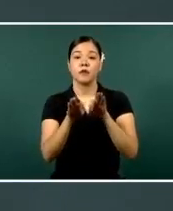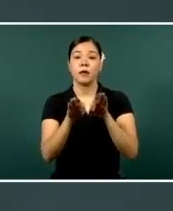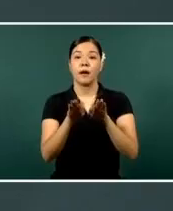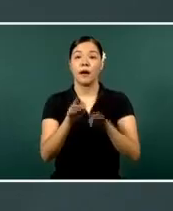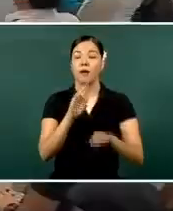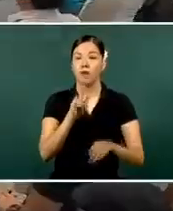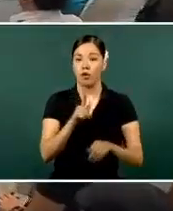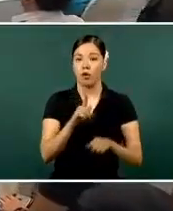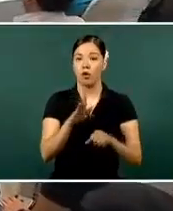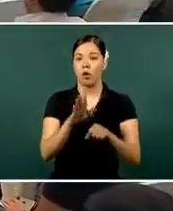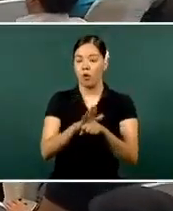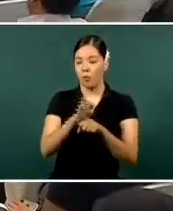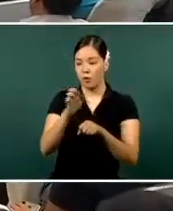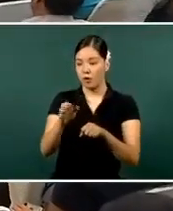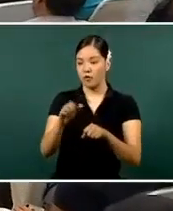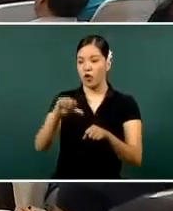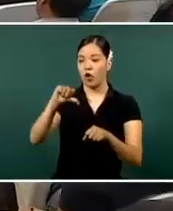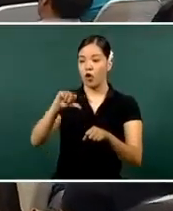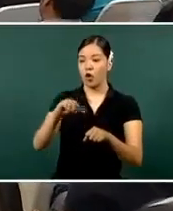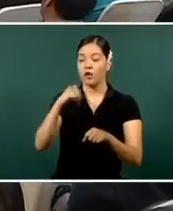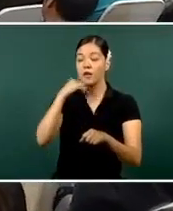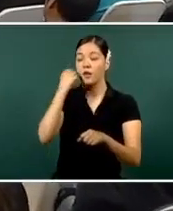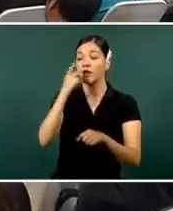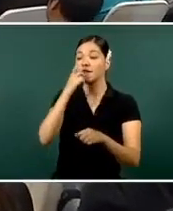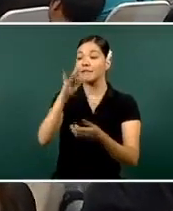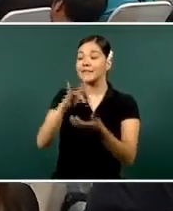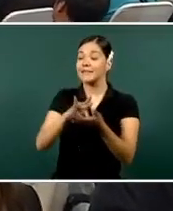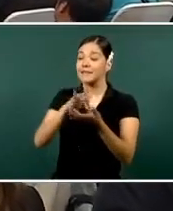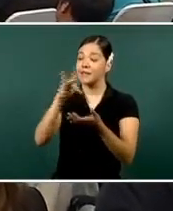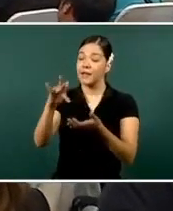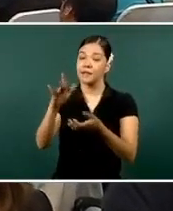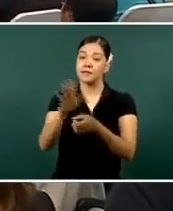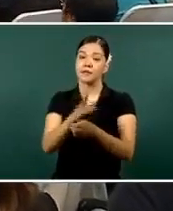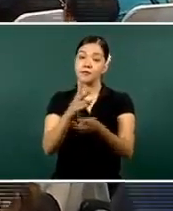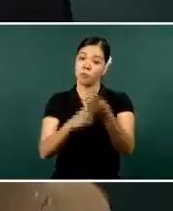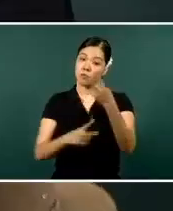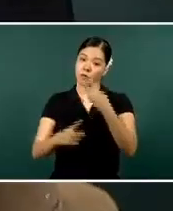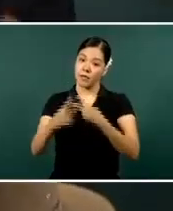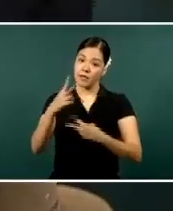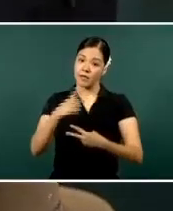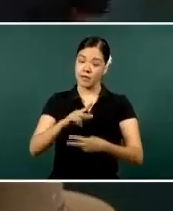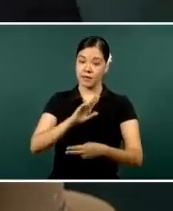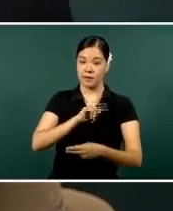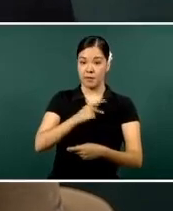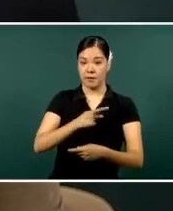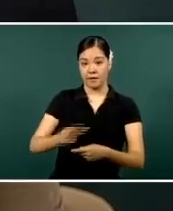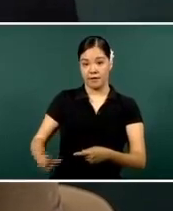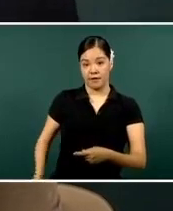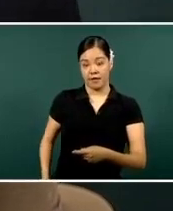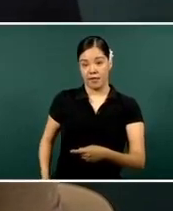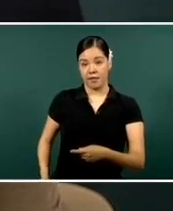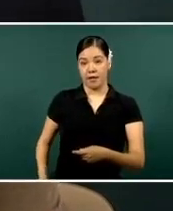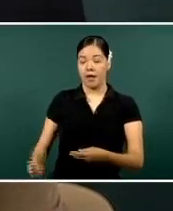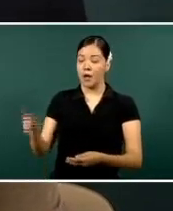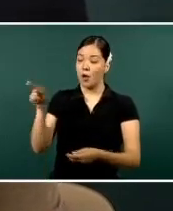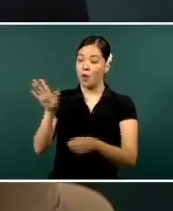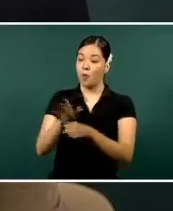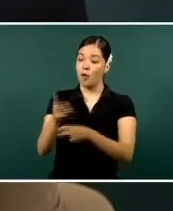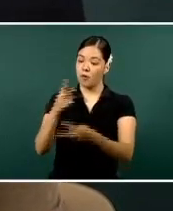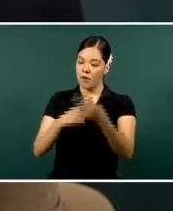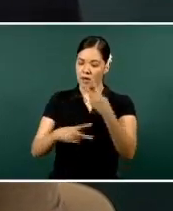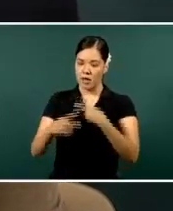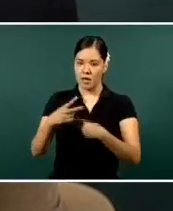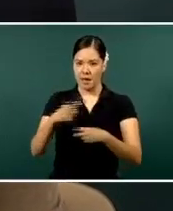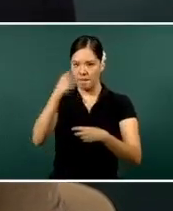agradezco, señor presidente, su presencia en Durango para analizar no solo los temas de seguridad, sino muchos